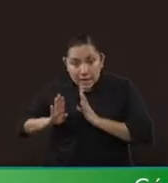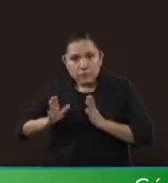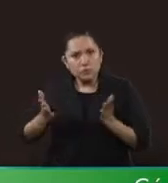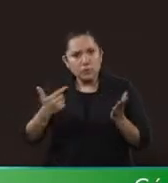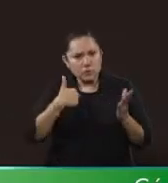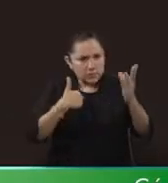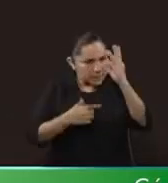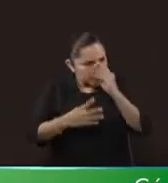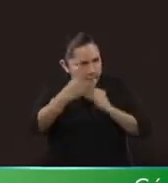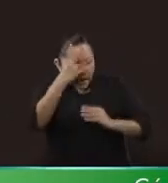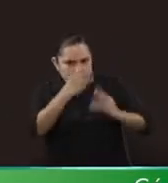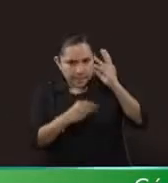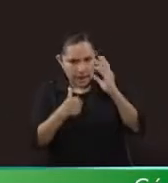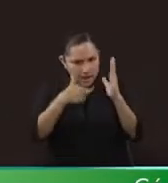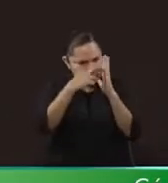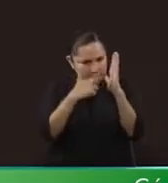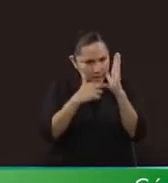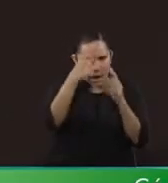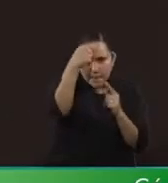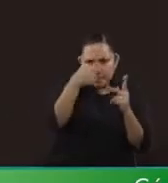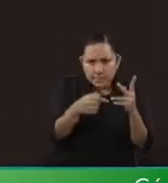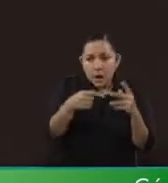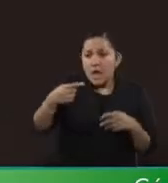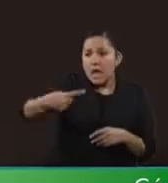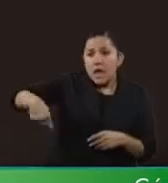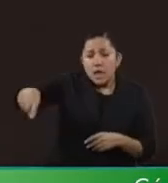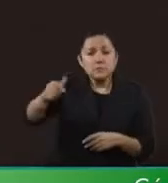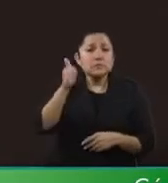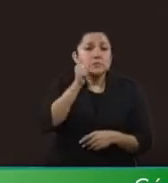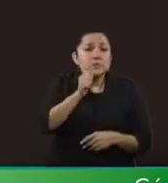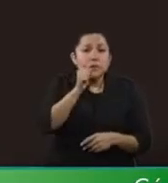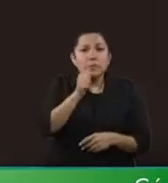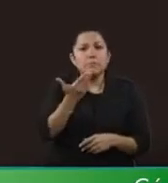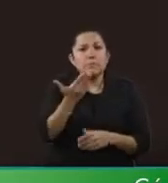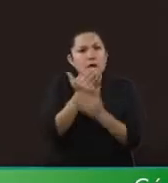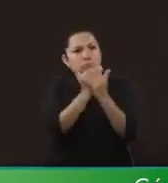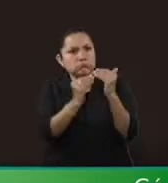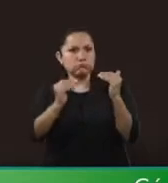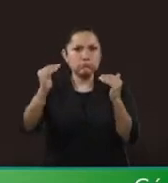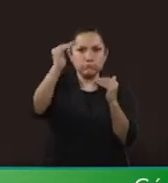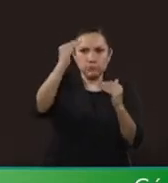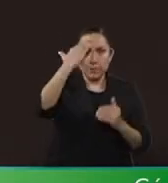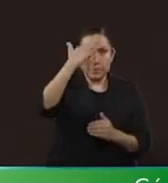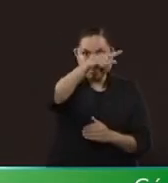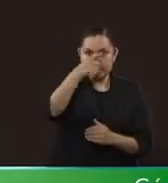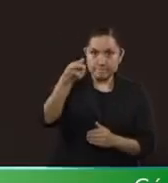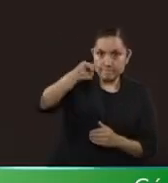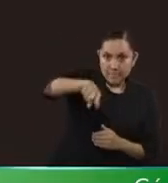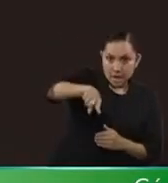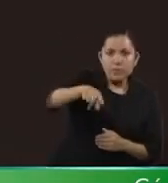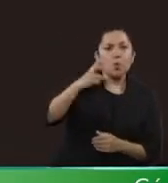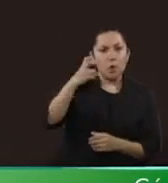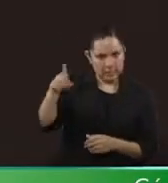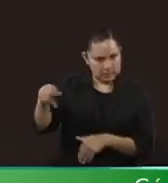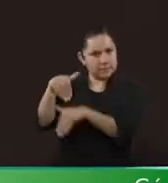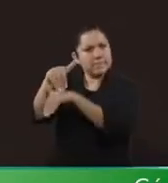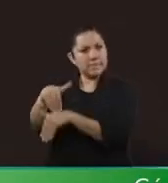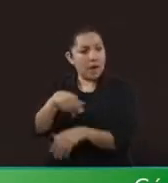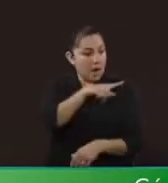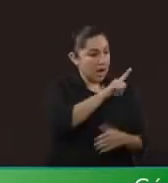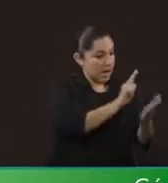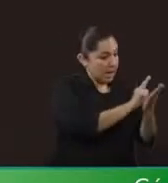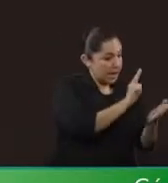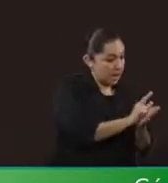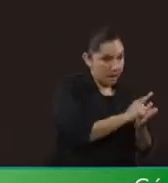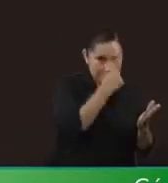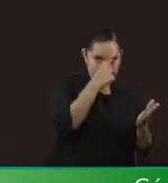están más orientados a obedecer las órdenes de sus superiores que a obedecer las leyes que los obligan a respetar los